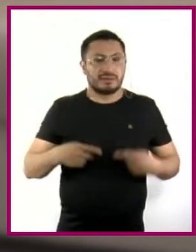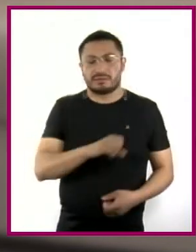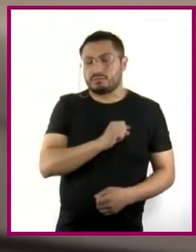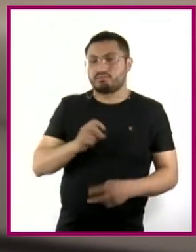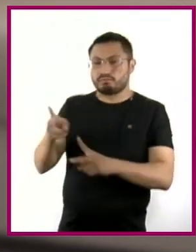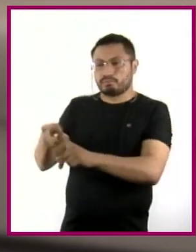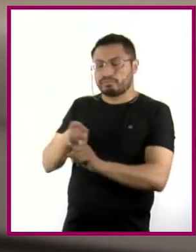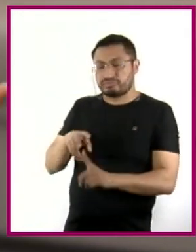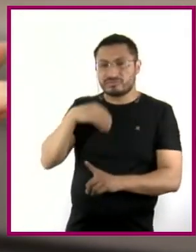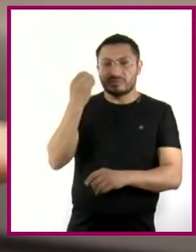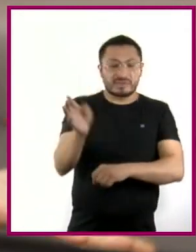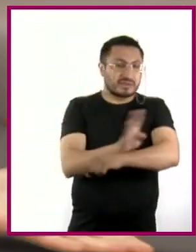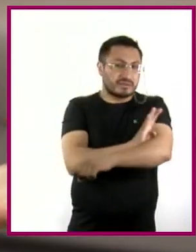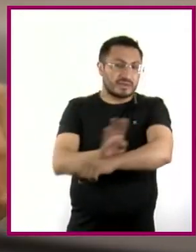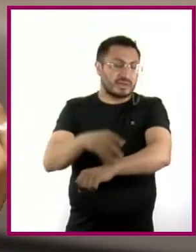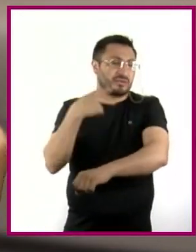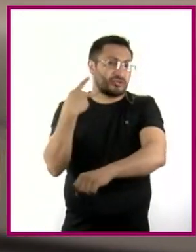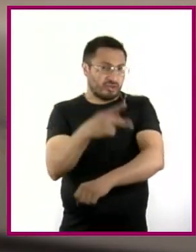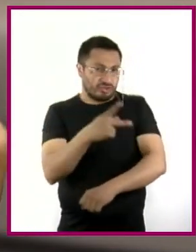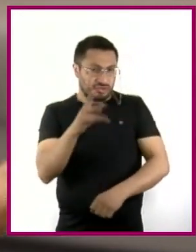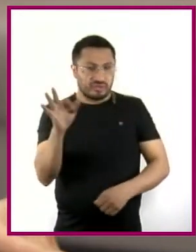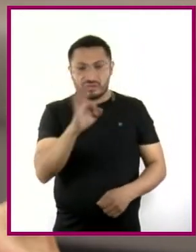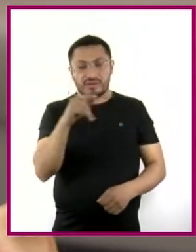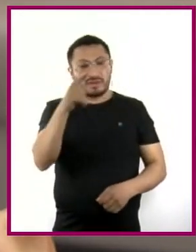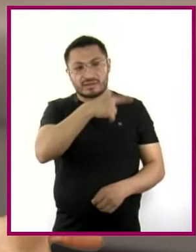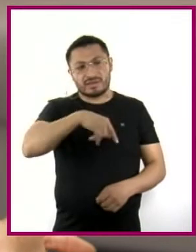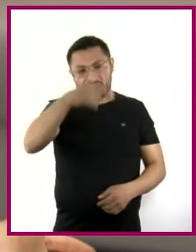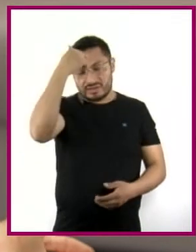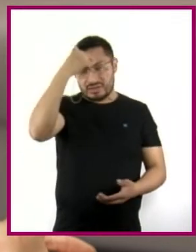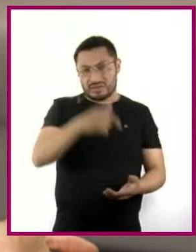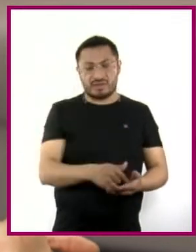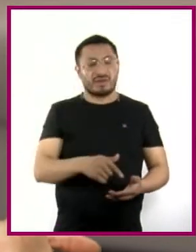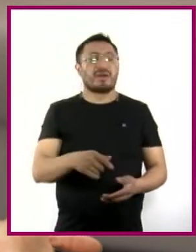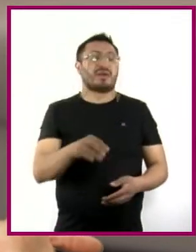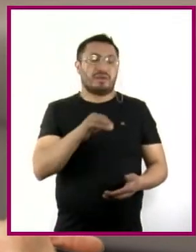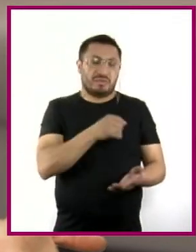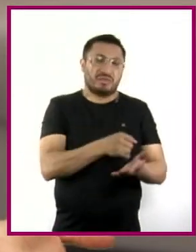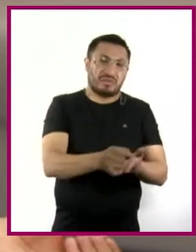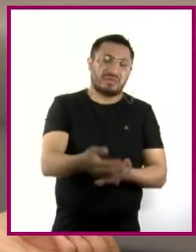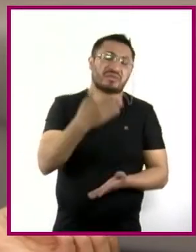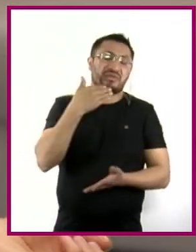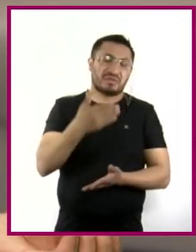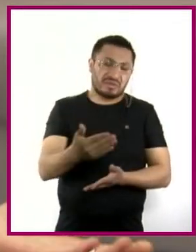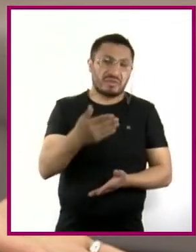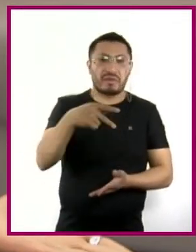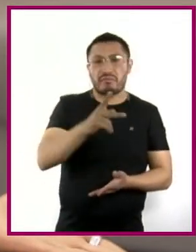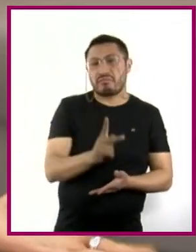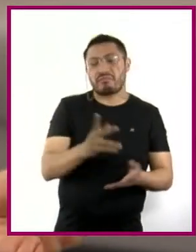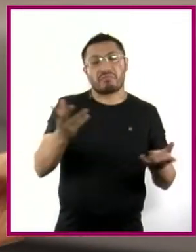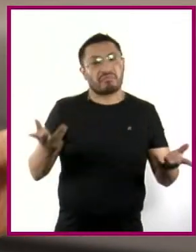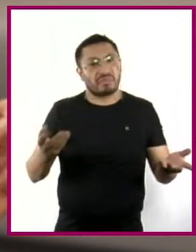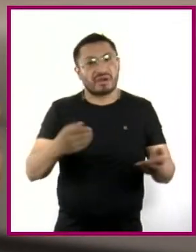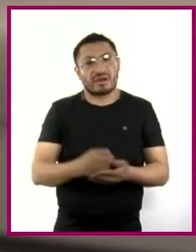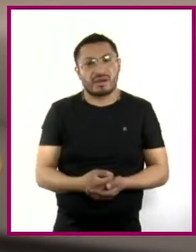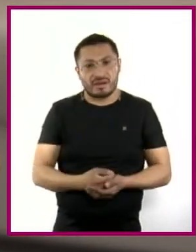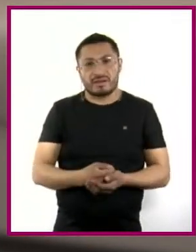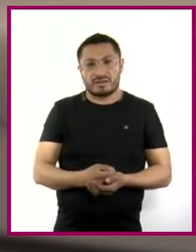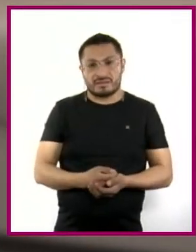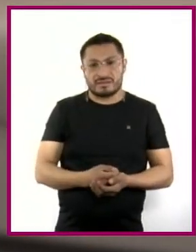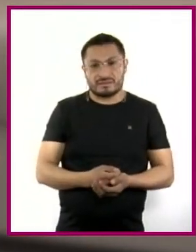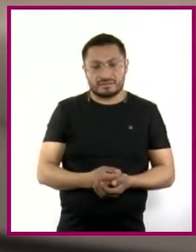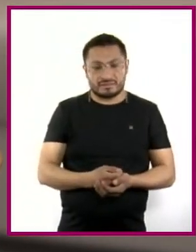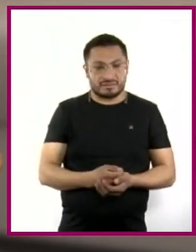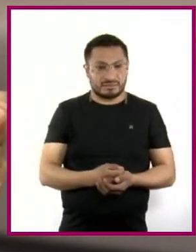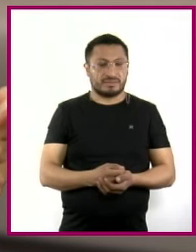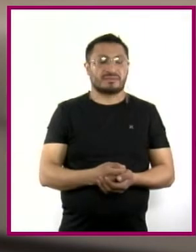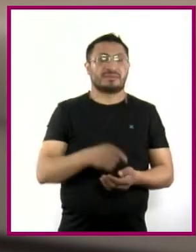propio beneficio. Puede ser que ellos se crean que estaban tomando la mejor opción, pero dudo que alguien que pone